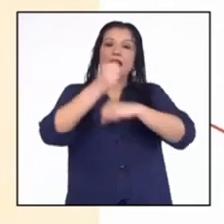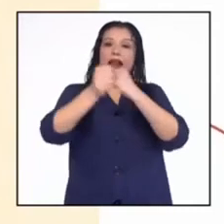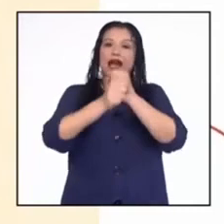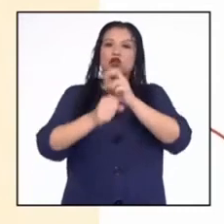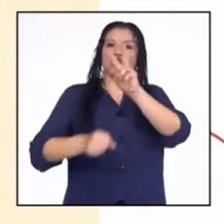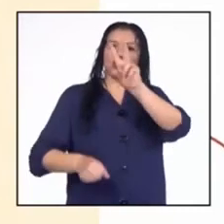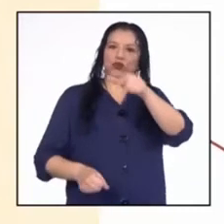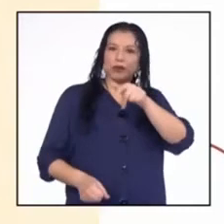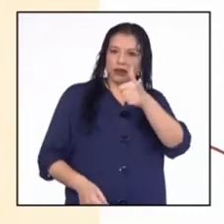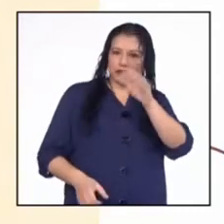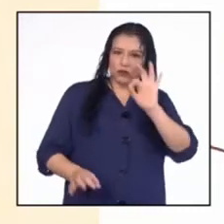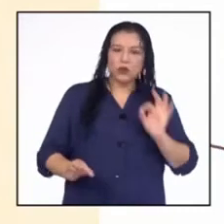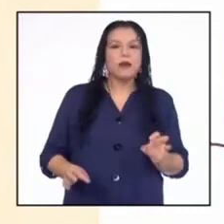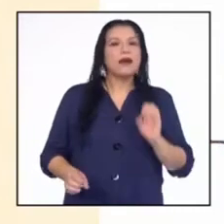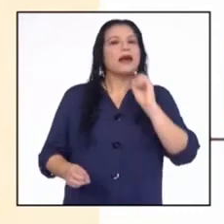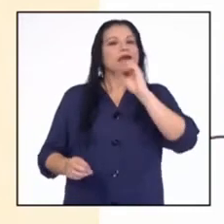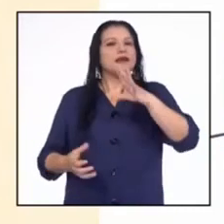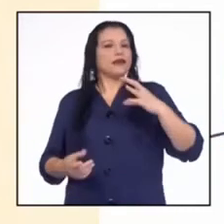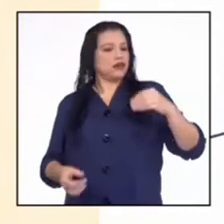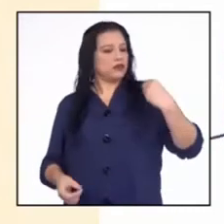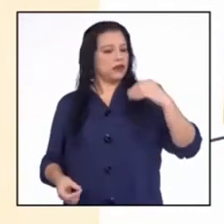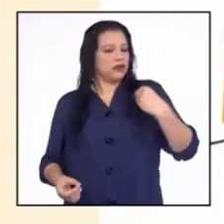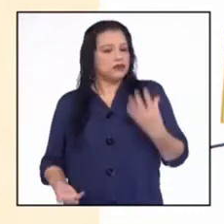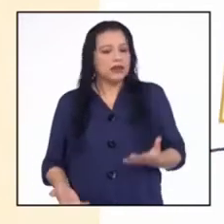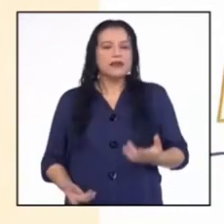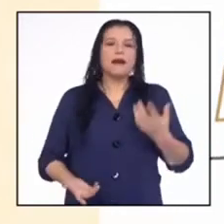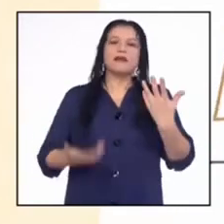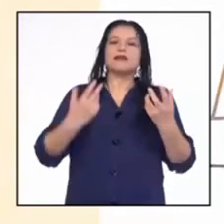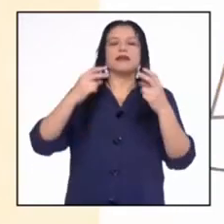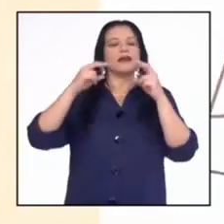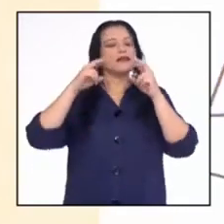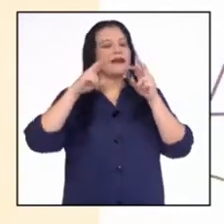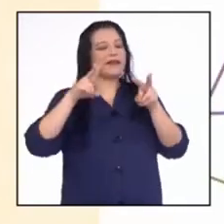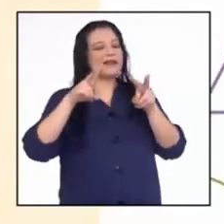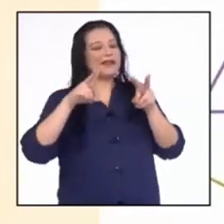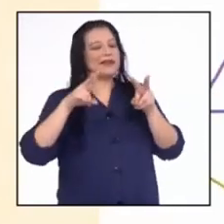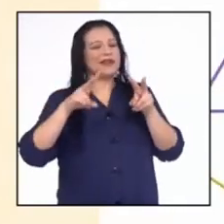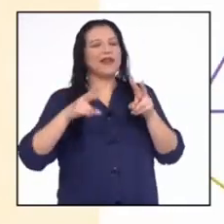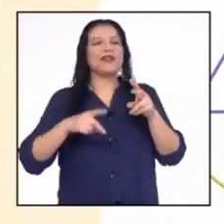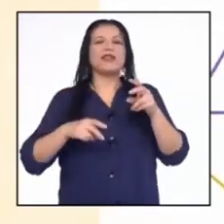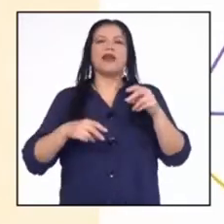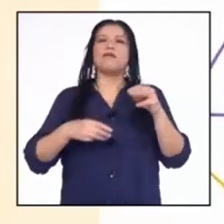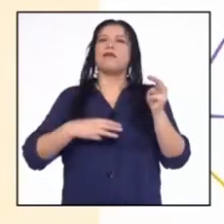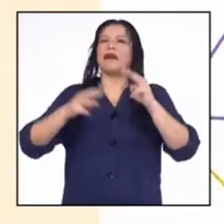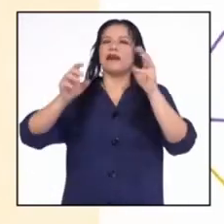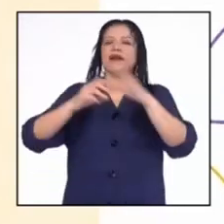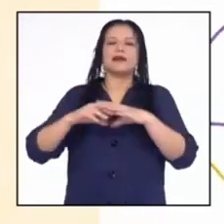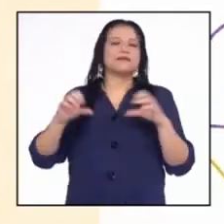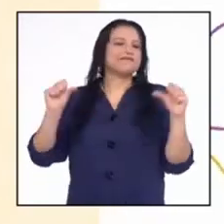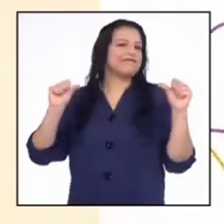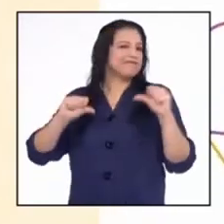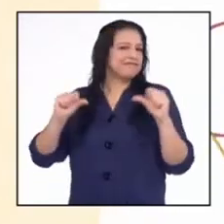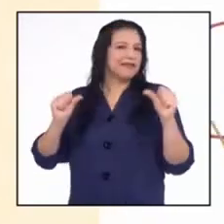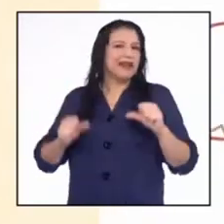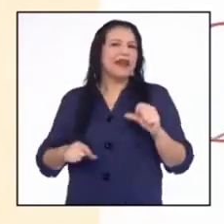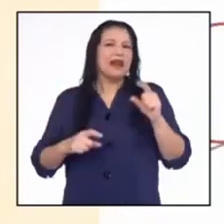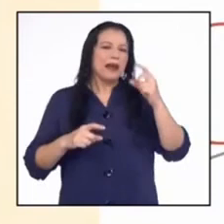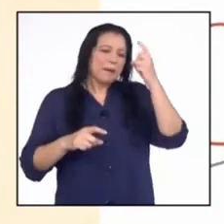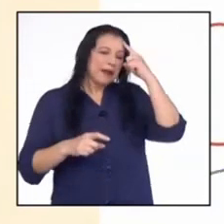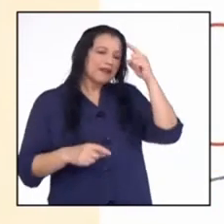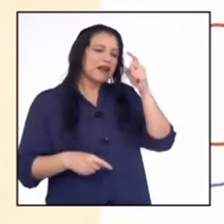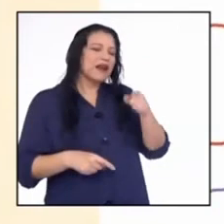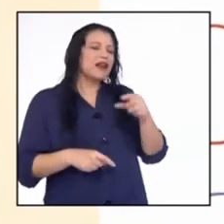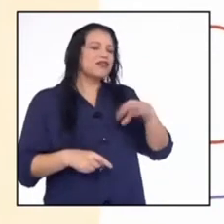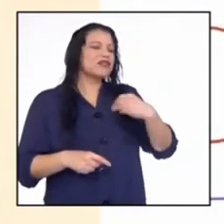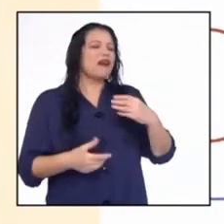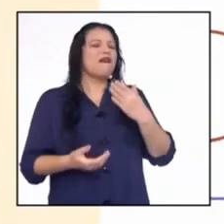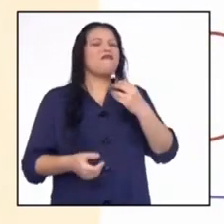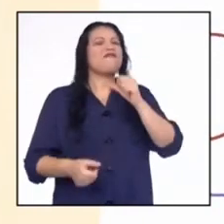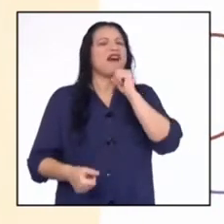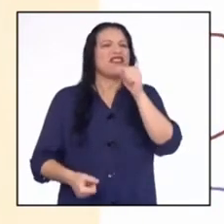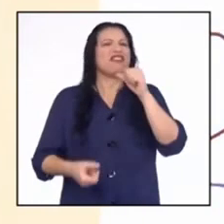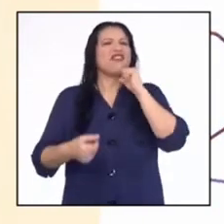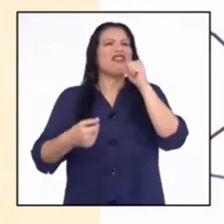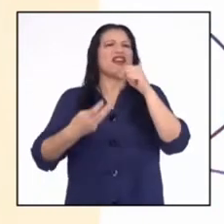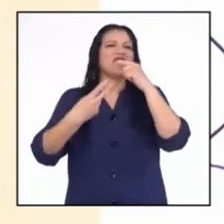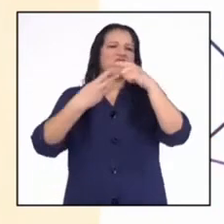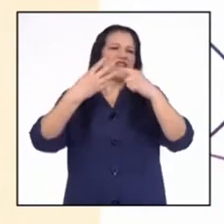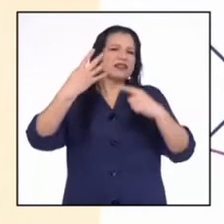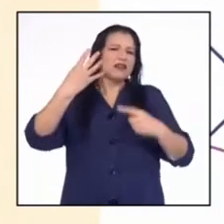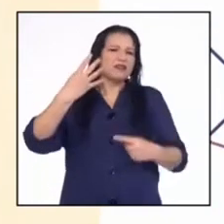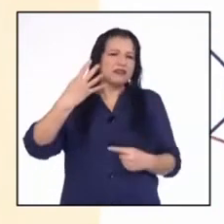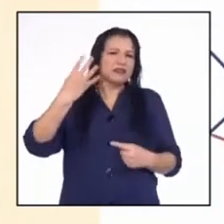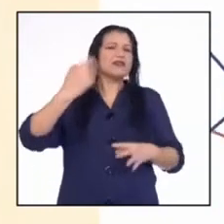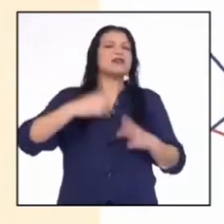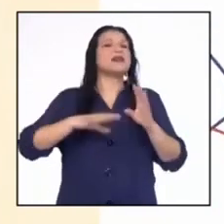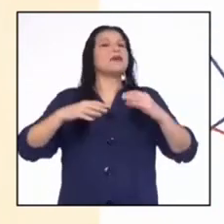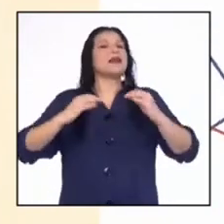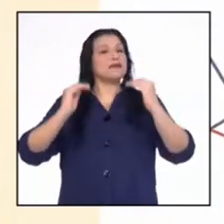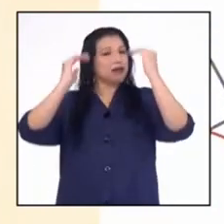2019 dice, a los adolescentes se les ha visto de forma deficitaria, o sea, como que les falta cosas para poder ser adultos. Y esta